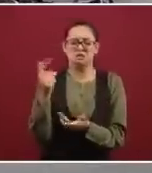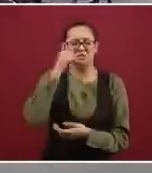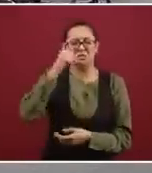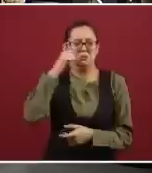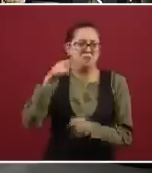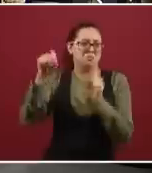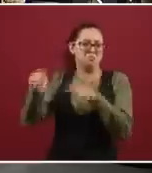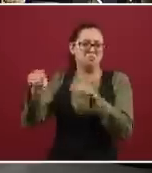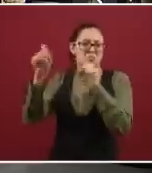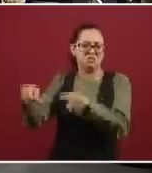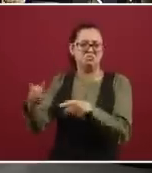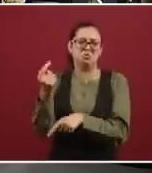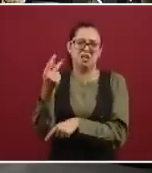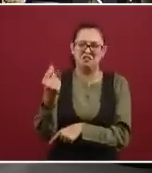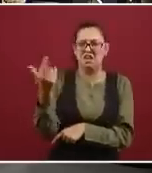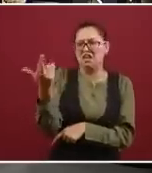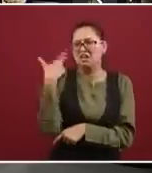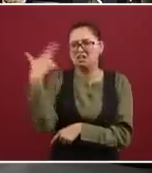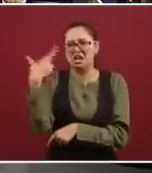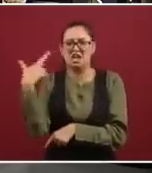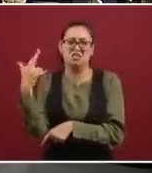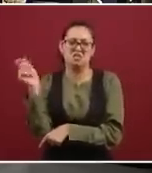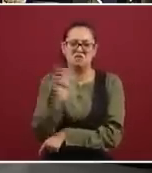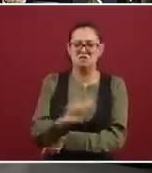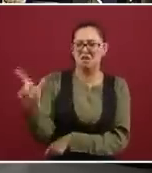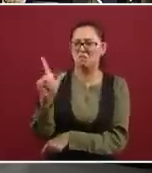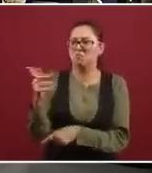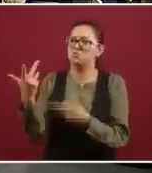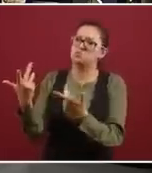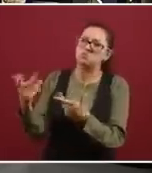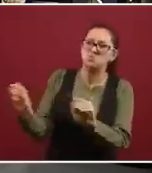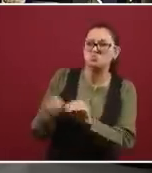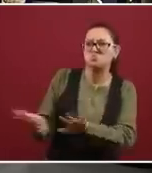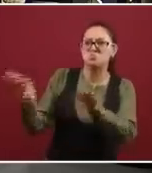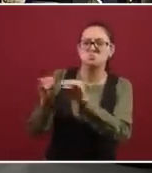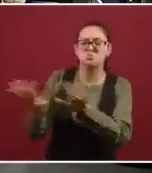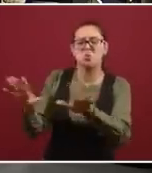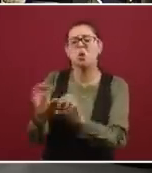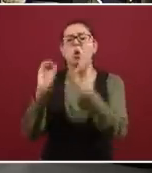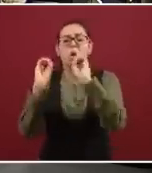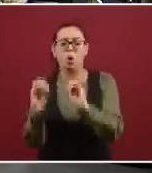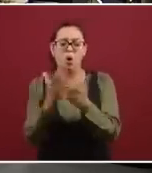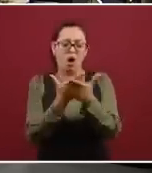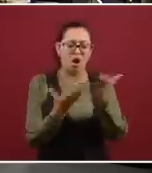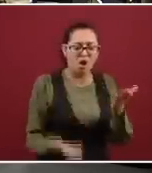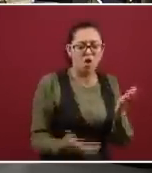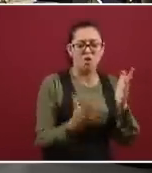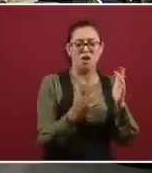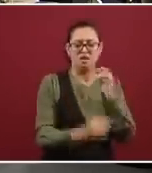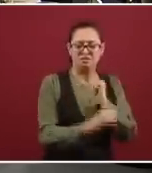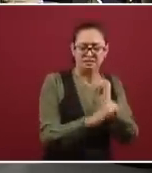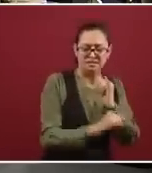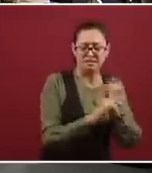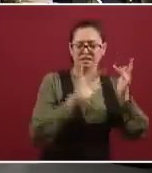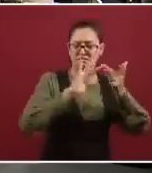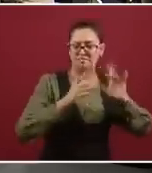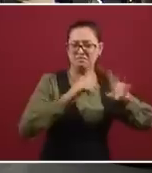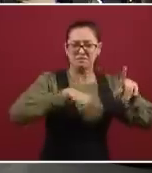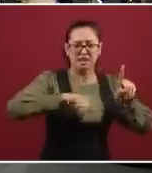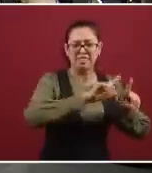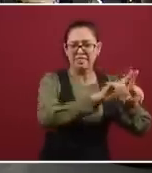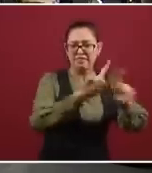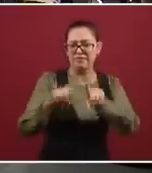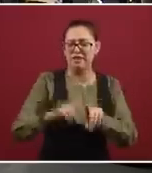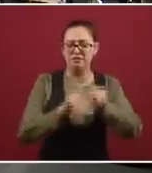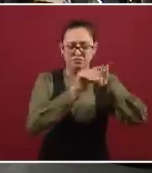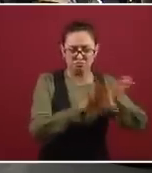siempre, o se dará oportunidad a los medios digitales y alternativos, porque hasta la fecha no ha sido así. Primera pregunta, y le haría una